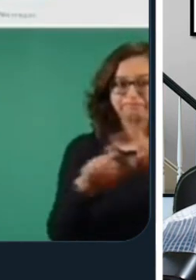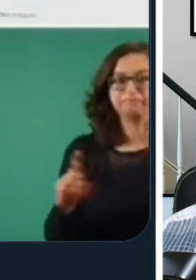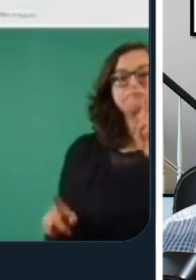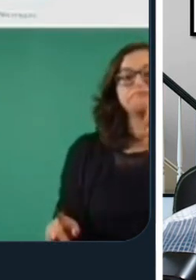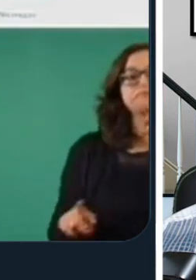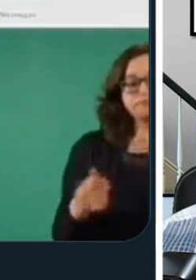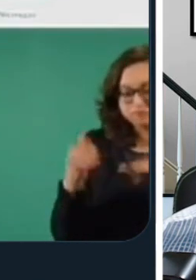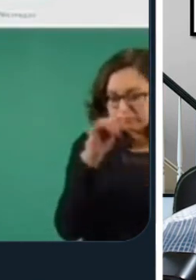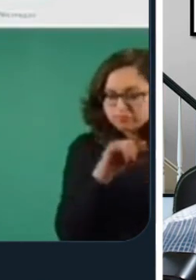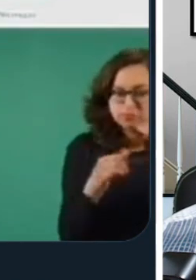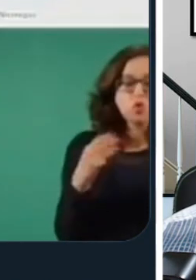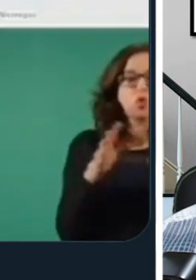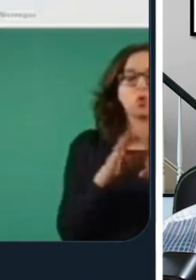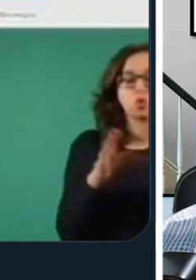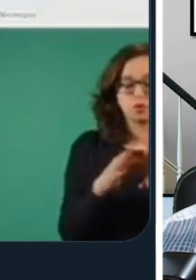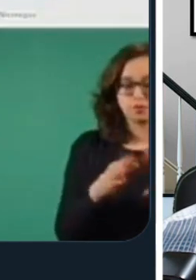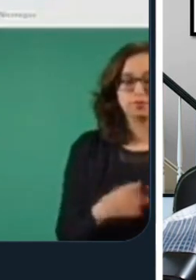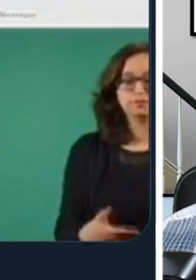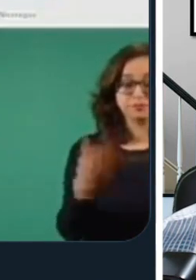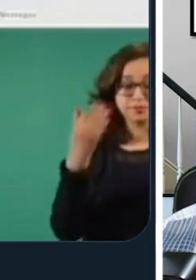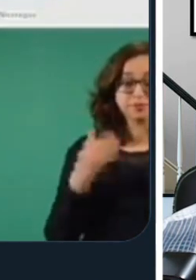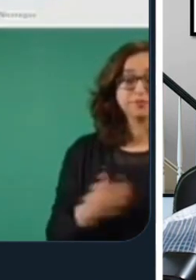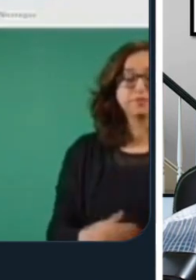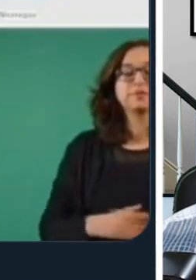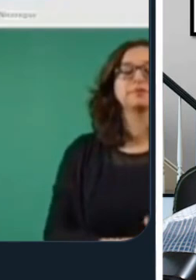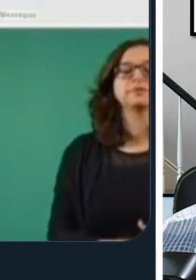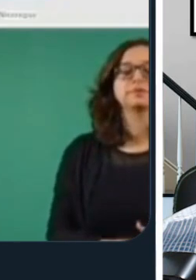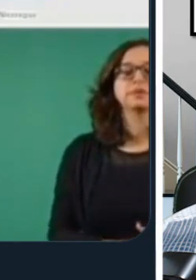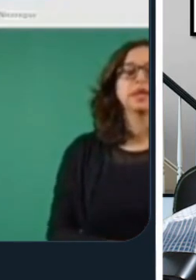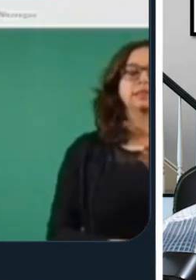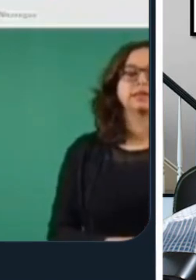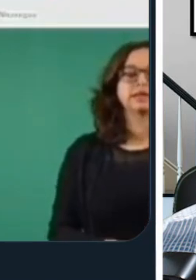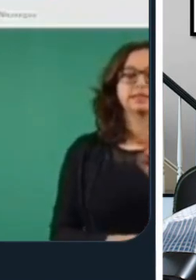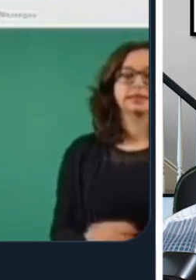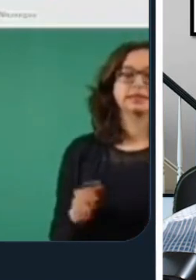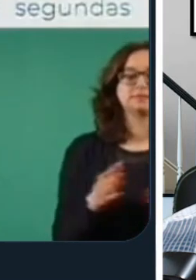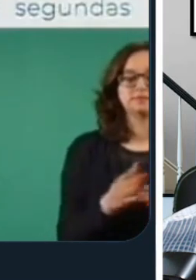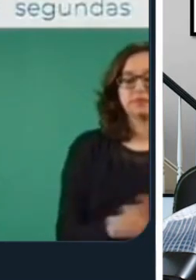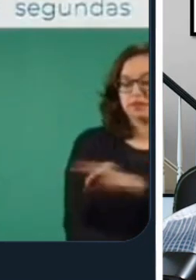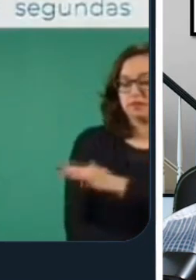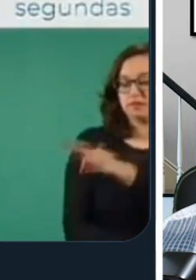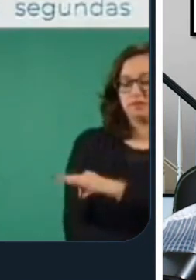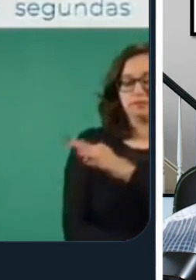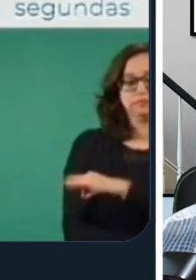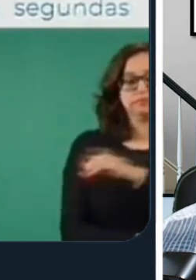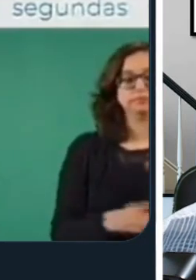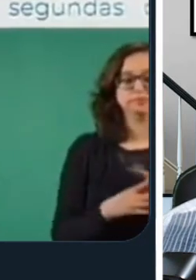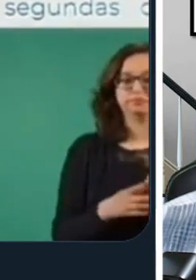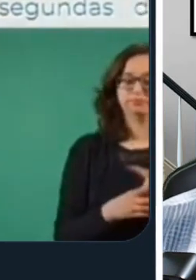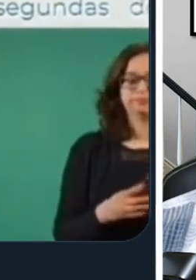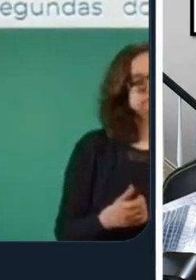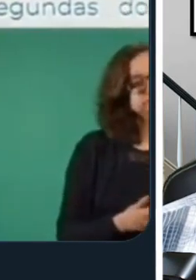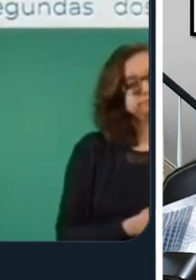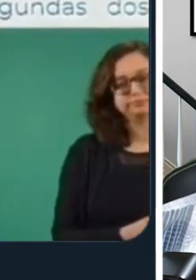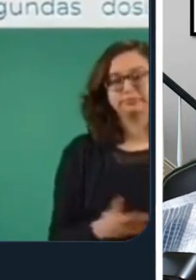favor. Informar que por instrucción del señor presidente se enviaron 300,000 dosis de vacuna AstraZeneca que están envasadas